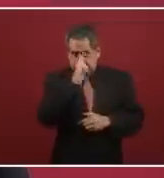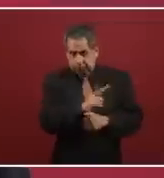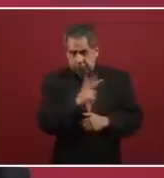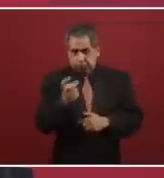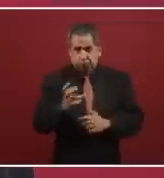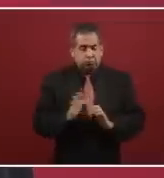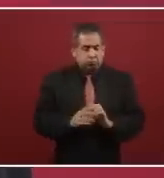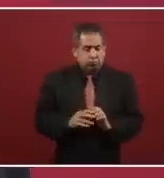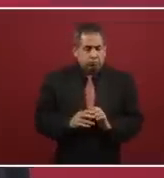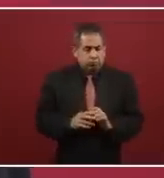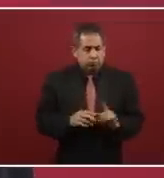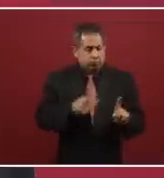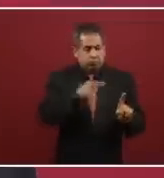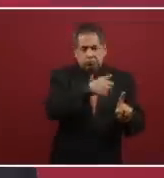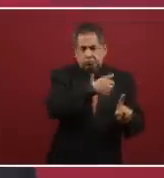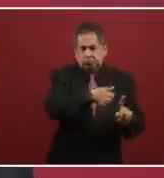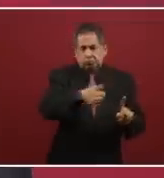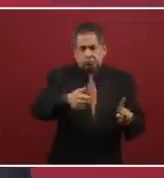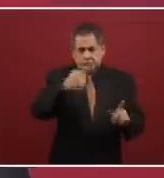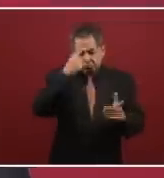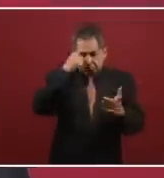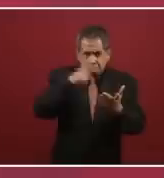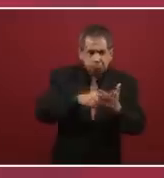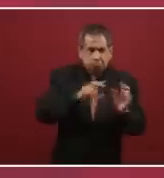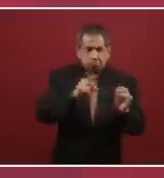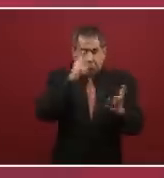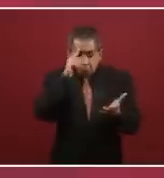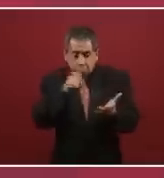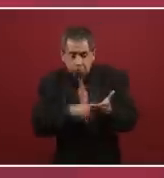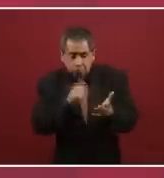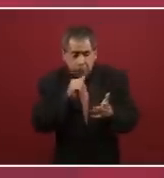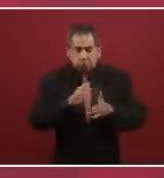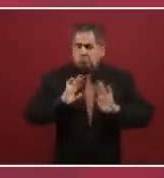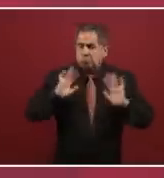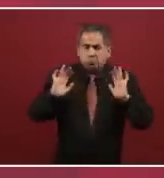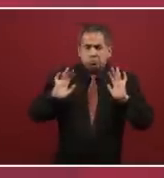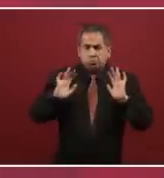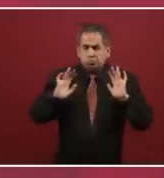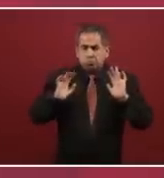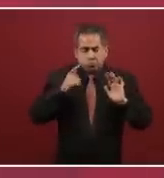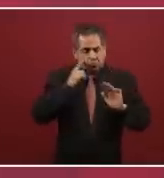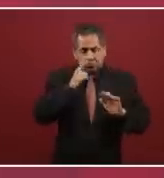a creer o a no creer.